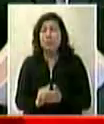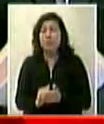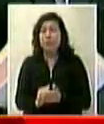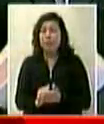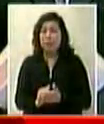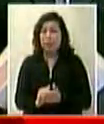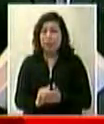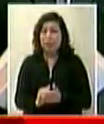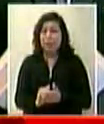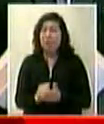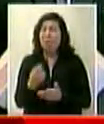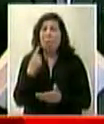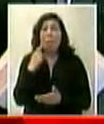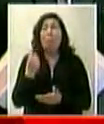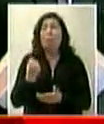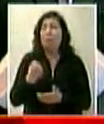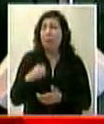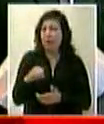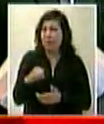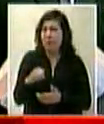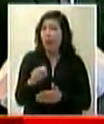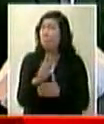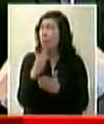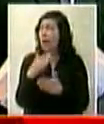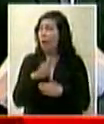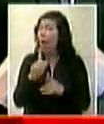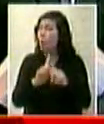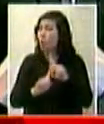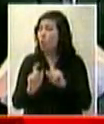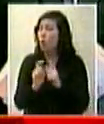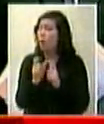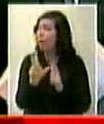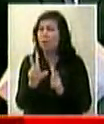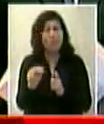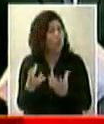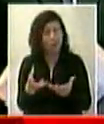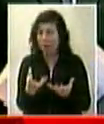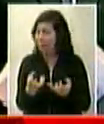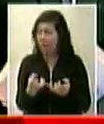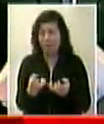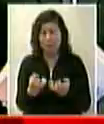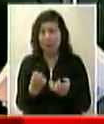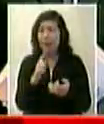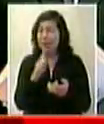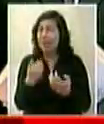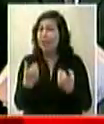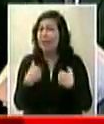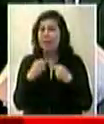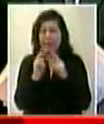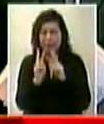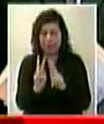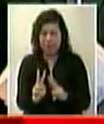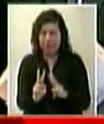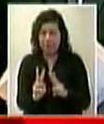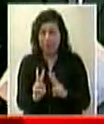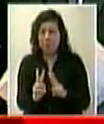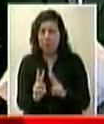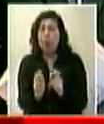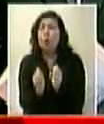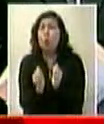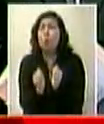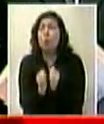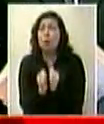menos irresponsable la actitud de algunos congresistas. No queremos suponer que eso tiene que ver